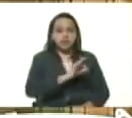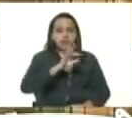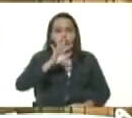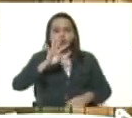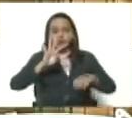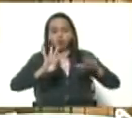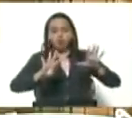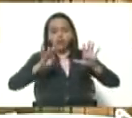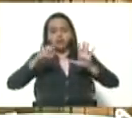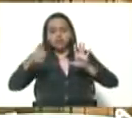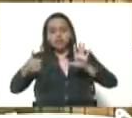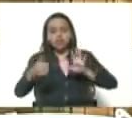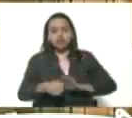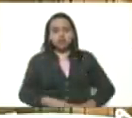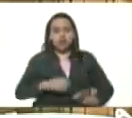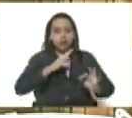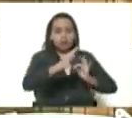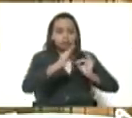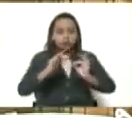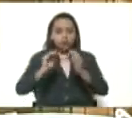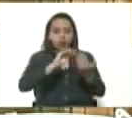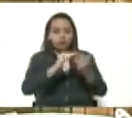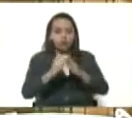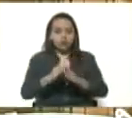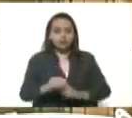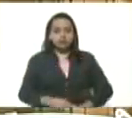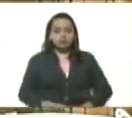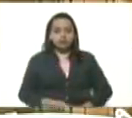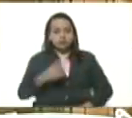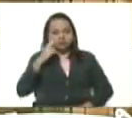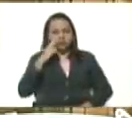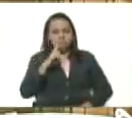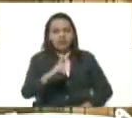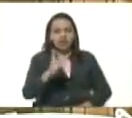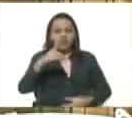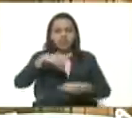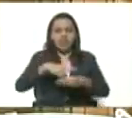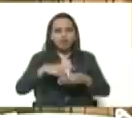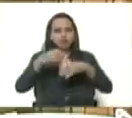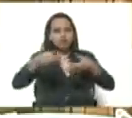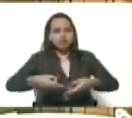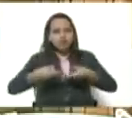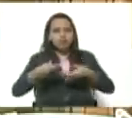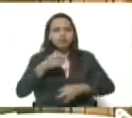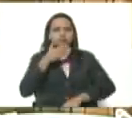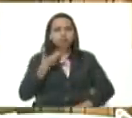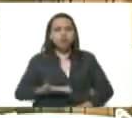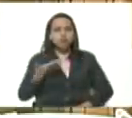396 casos de transmisión comunitaria. Vamos a ver los datos, siempre es importante.